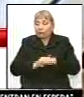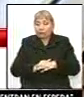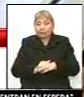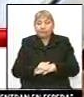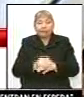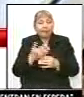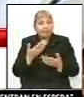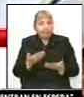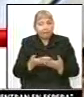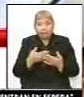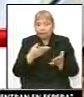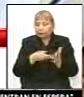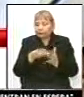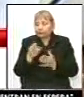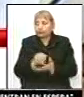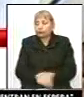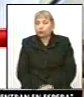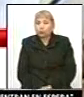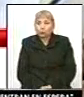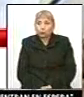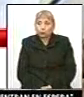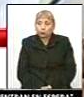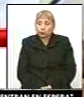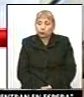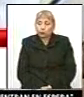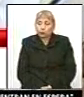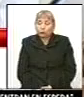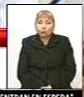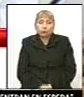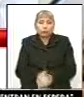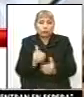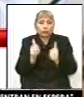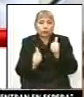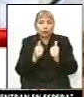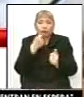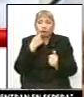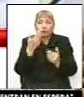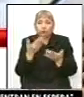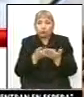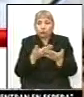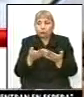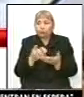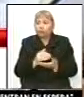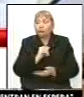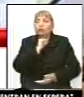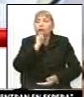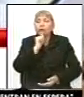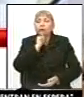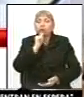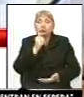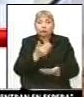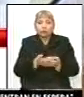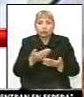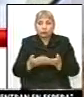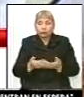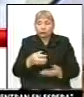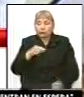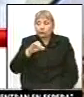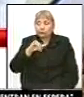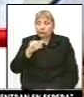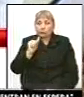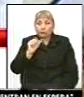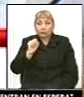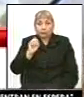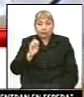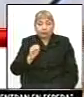proyectos viales o de infraestructura. La siguiente. ¿Y cuáles son los efectos? La falta de aplicación de estas normas PIAS y áreas